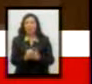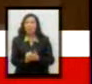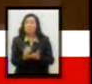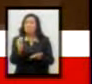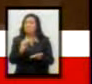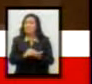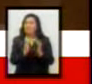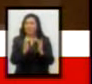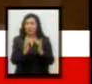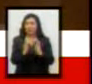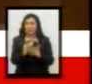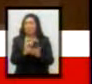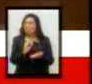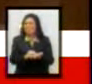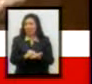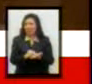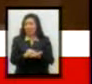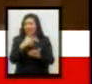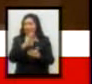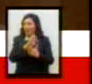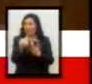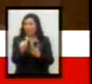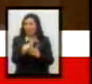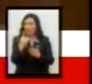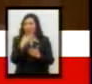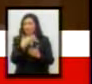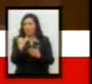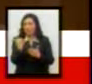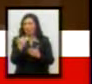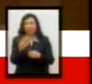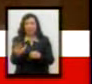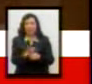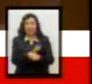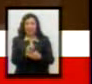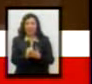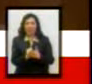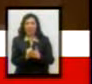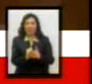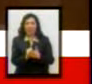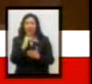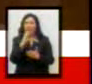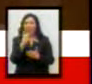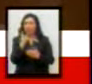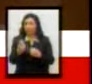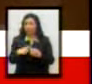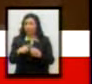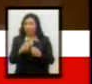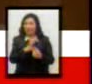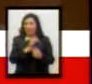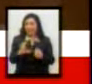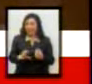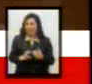más específicas, más efectivas. En general, va a mejorar la eficiencia de la intervención del